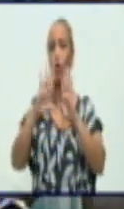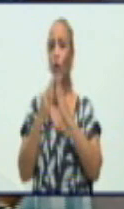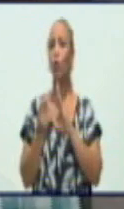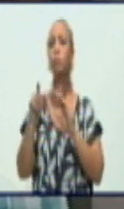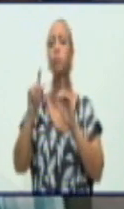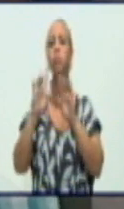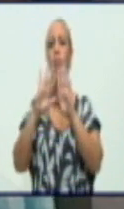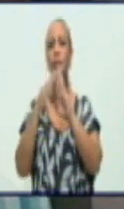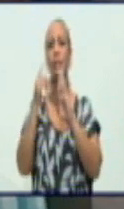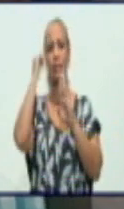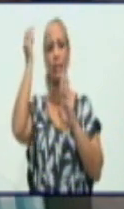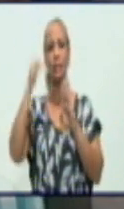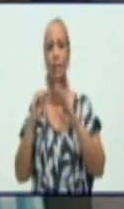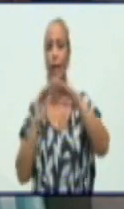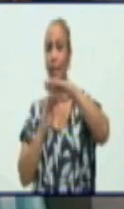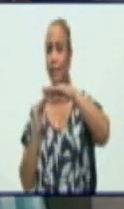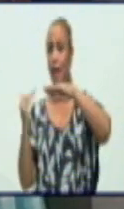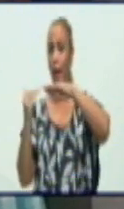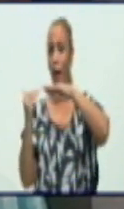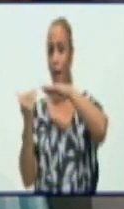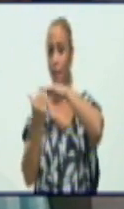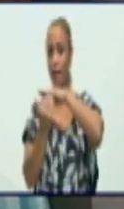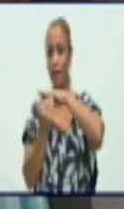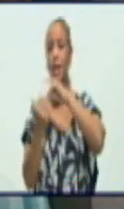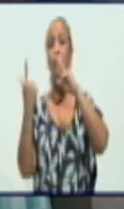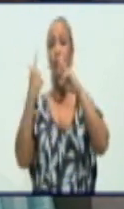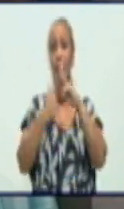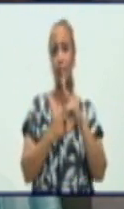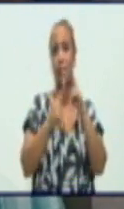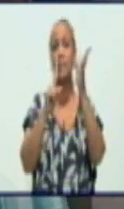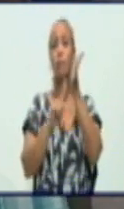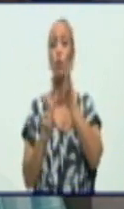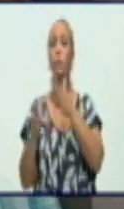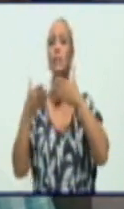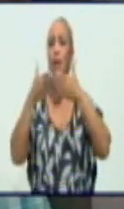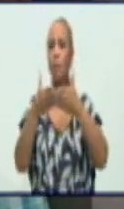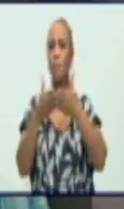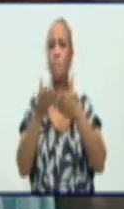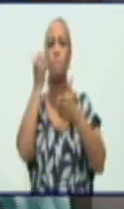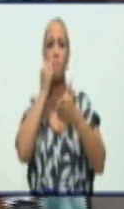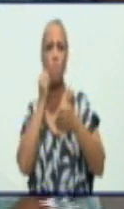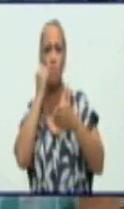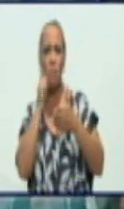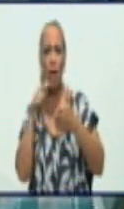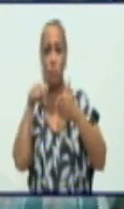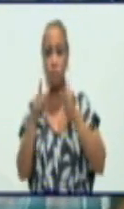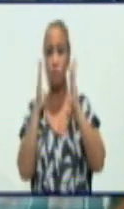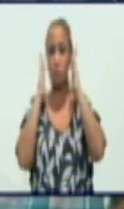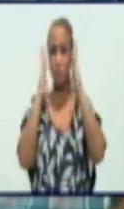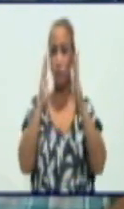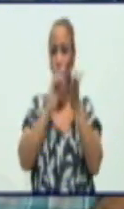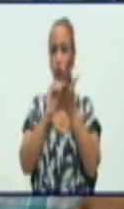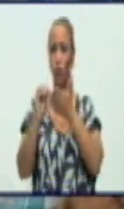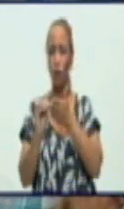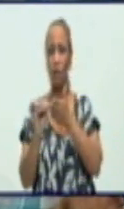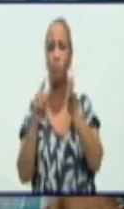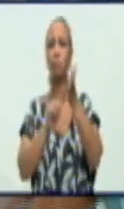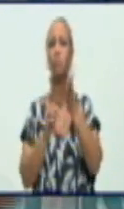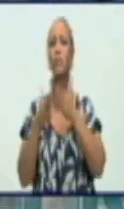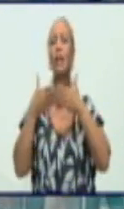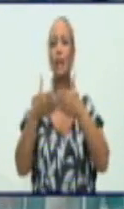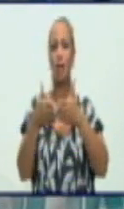diciendo en este momento entre jamaica y granma la mayor concentración está sobre gramos es decir que ya en este